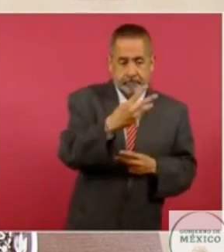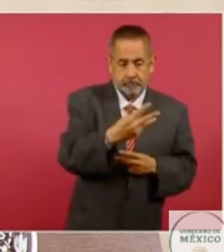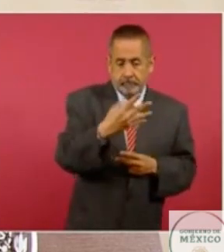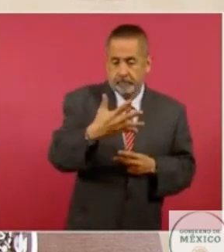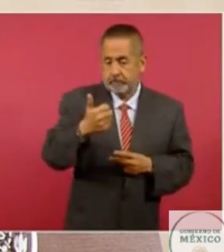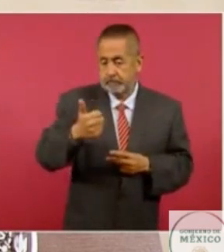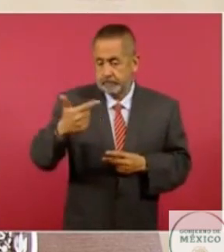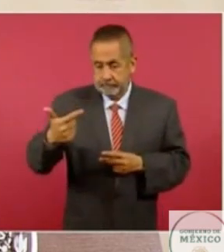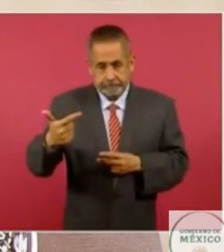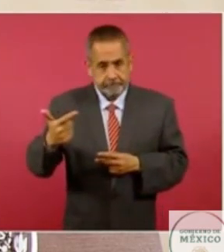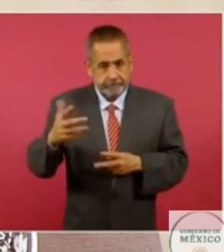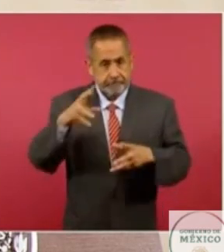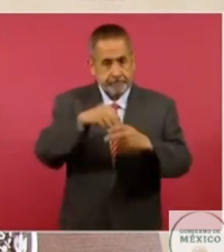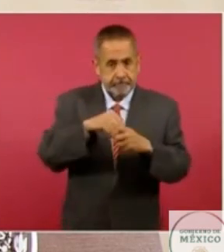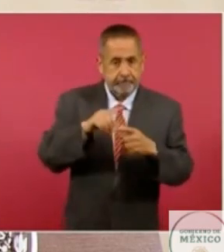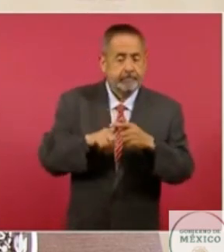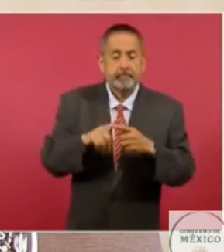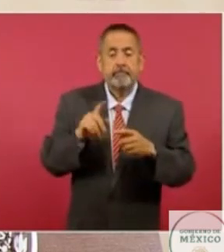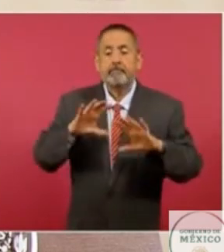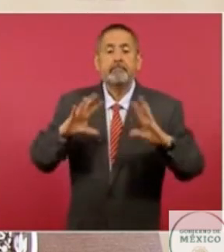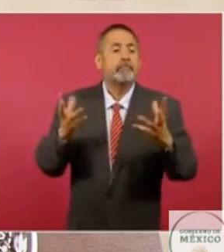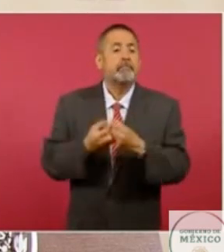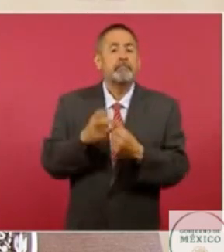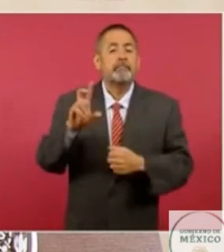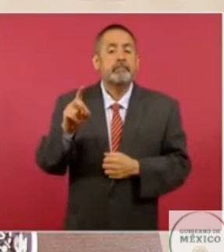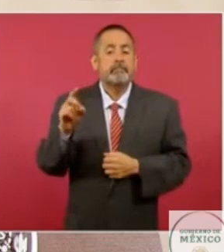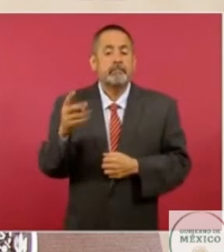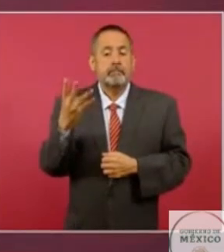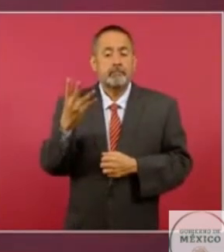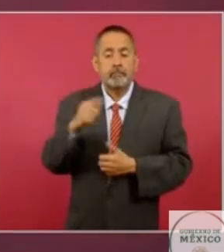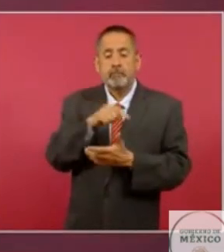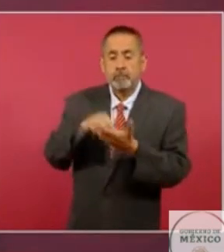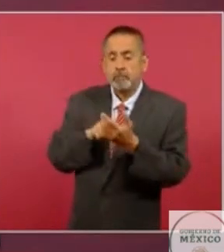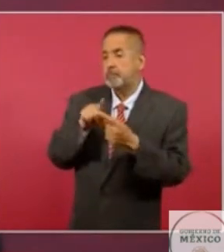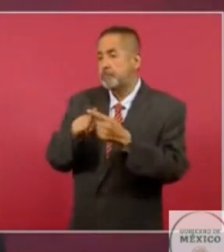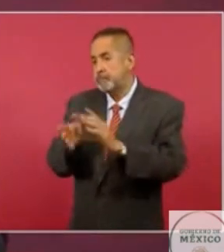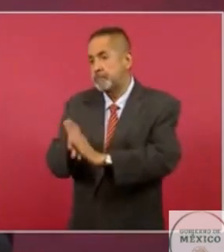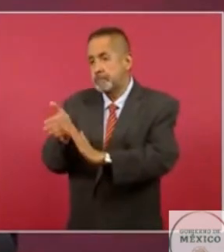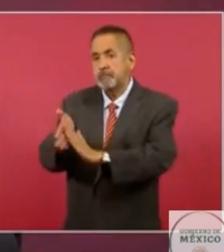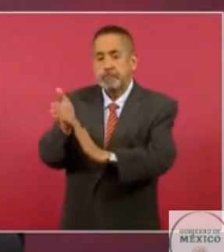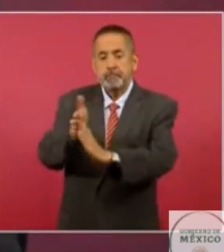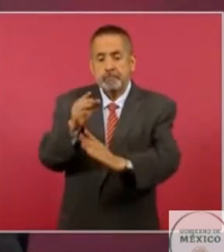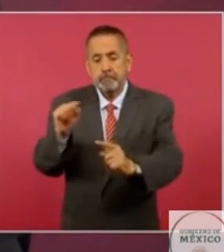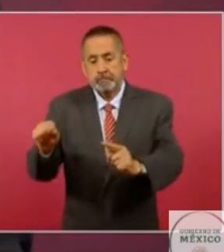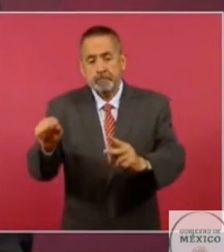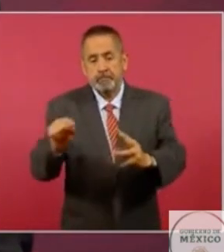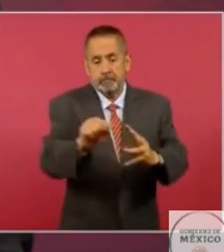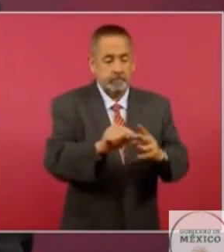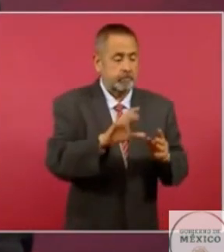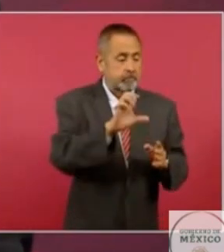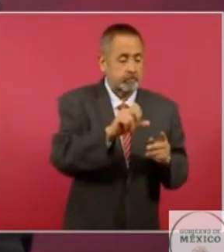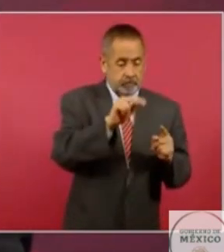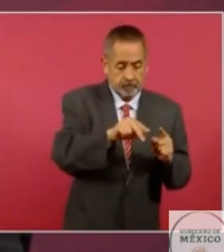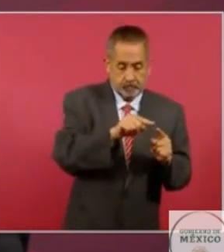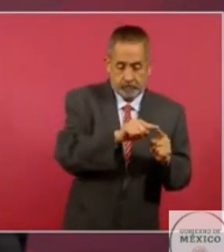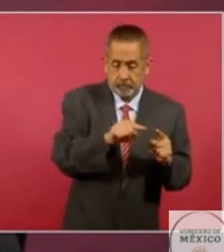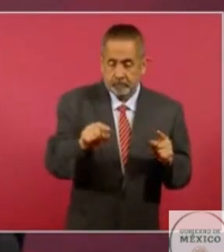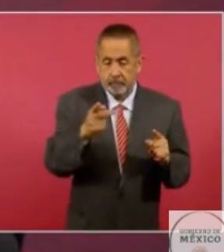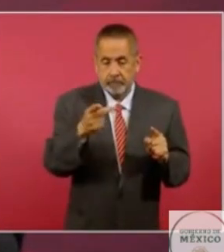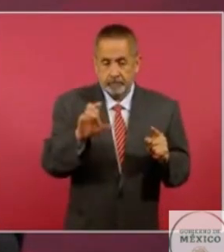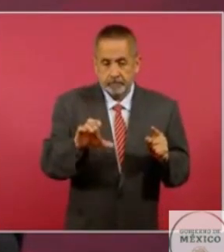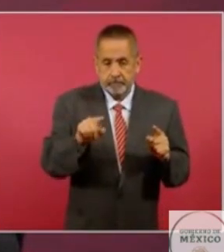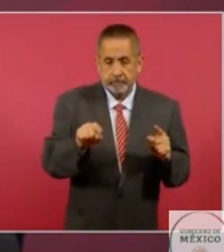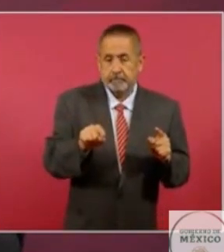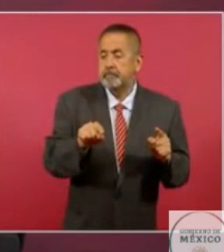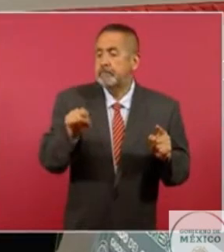6 y 7, que integran 34 obras en los tramos 4 entre Cancún, Playa del